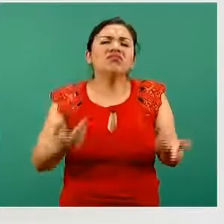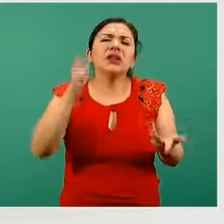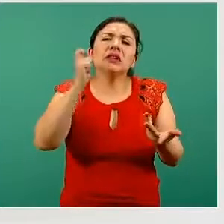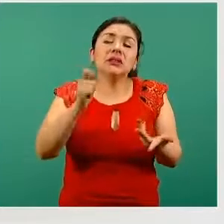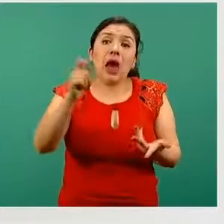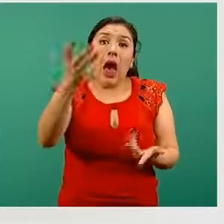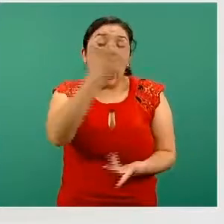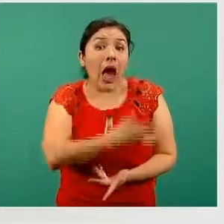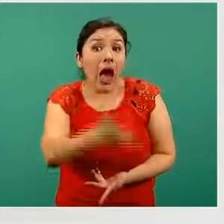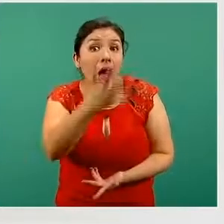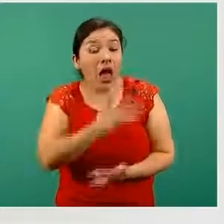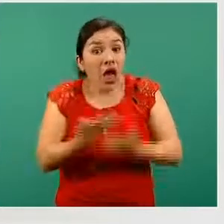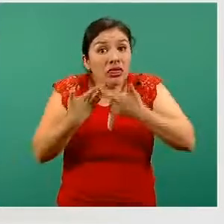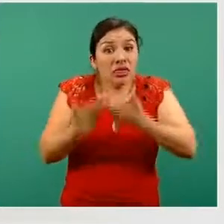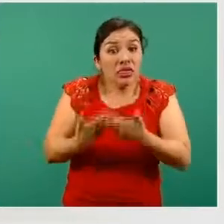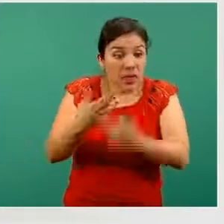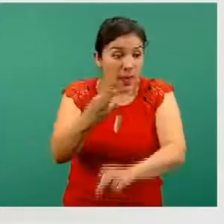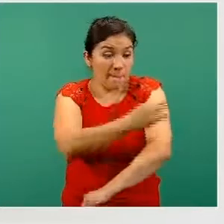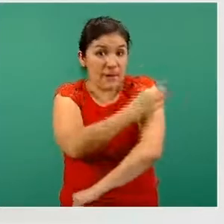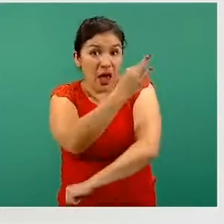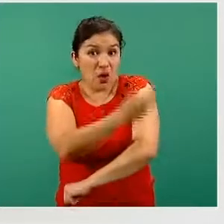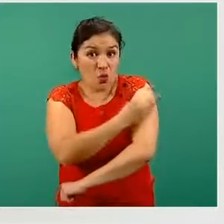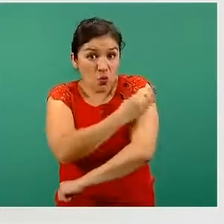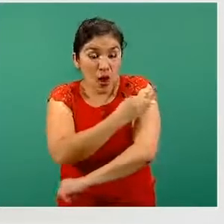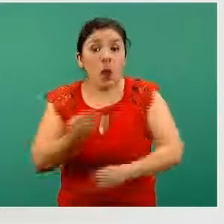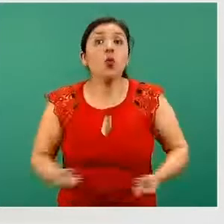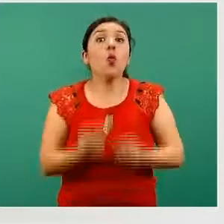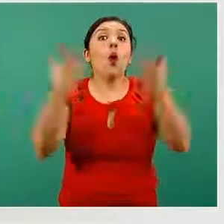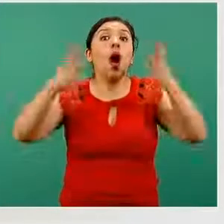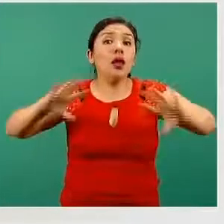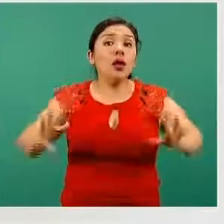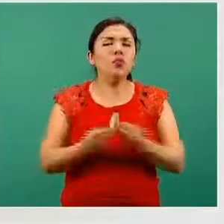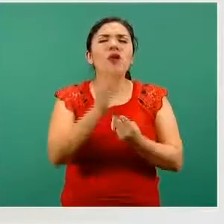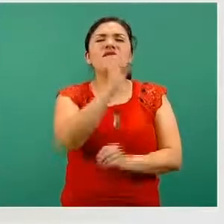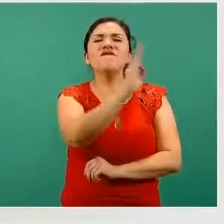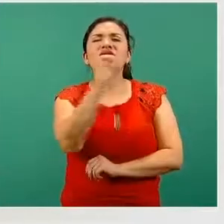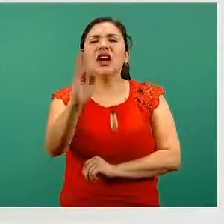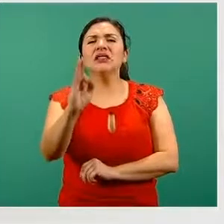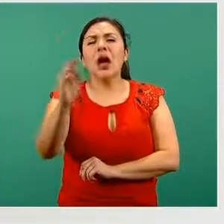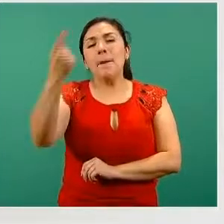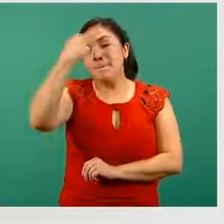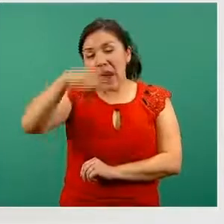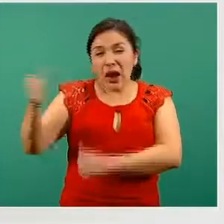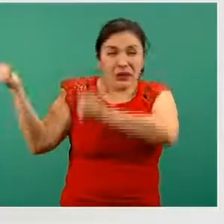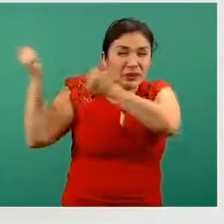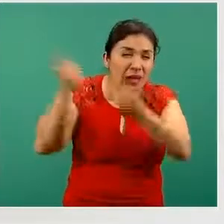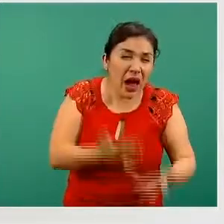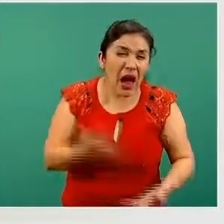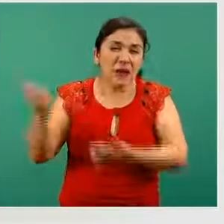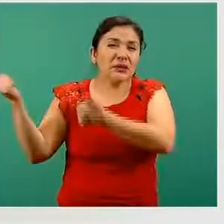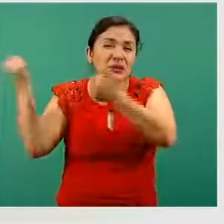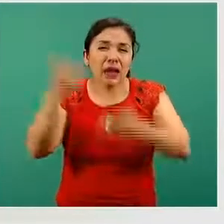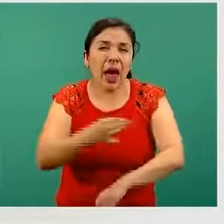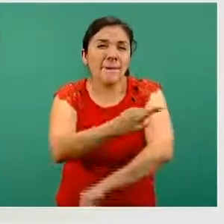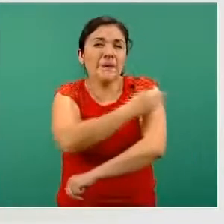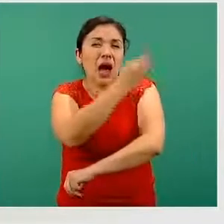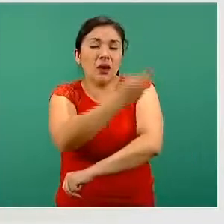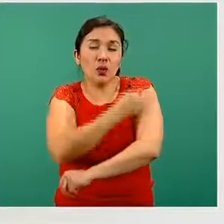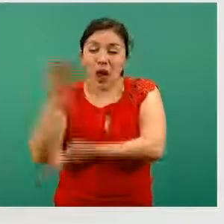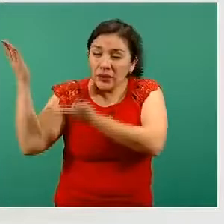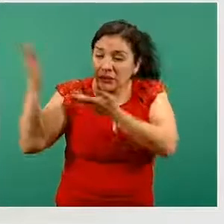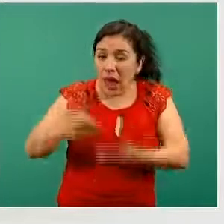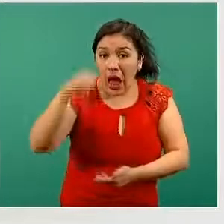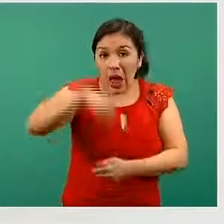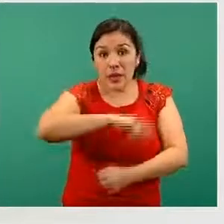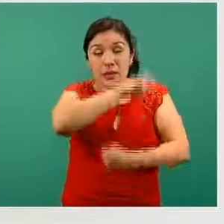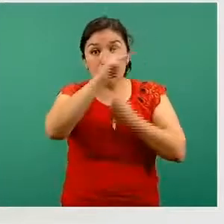la existencia de la vacuna, es decir, a las diferentes fechas en que los embarques han ido llegando al país, que por